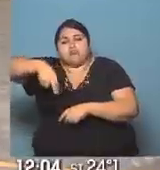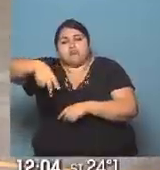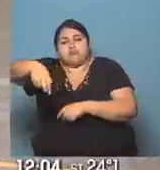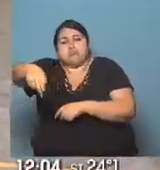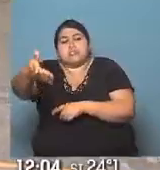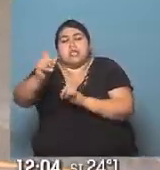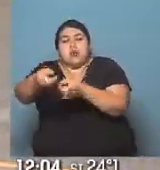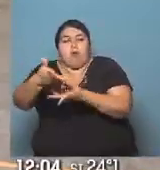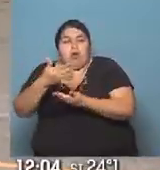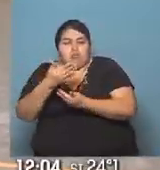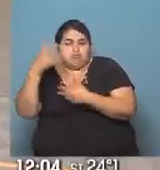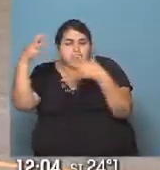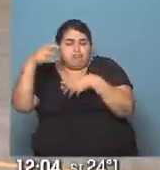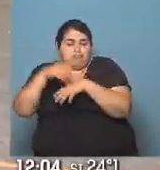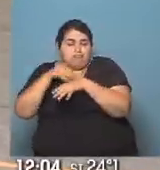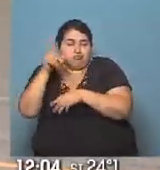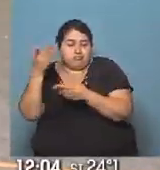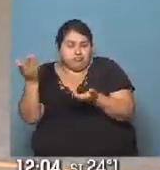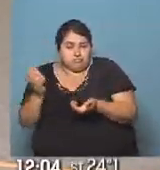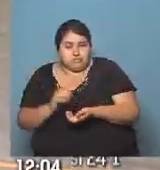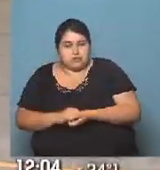del temporal.